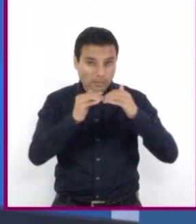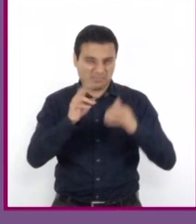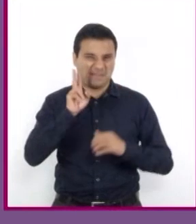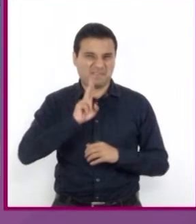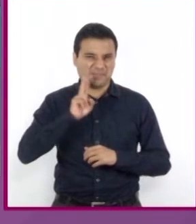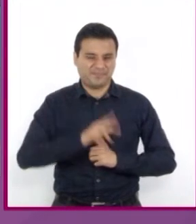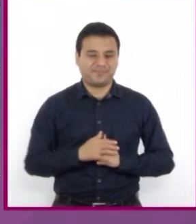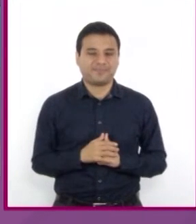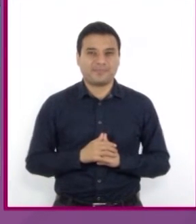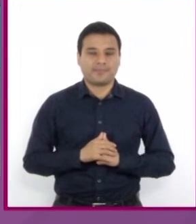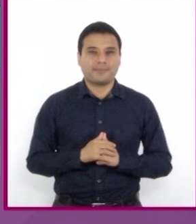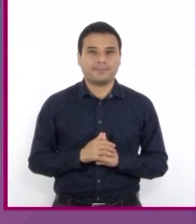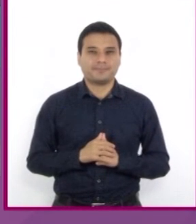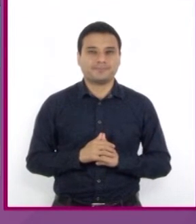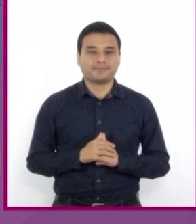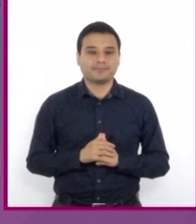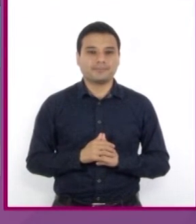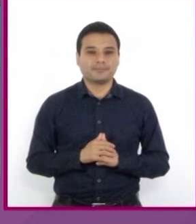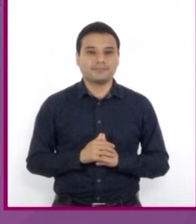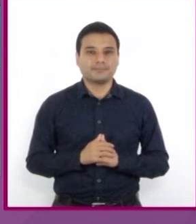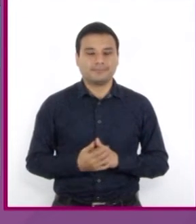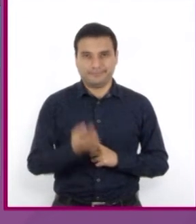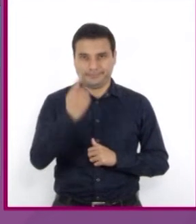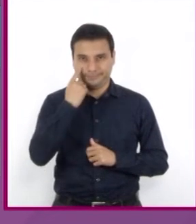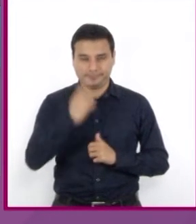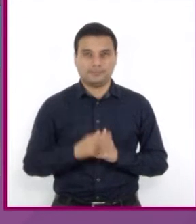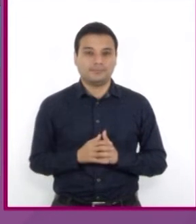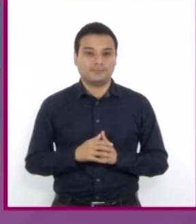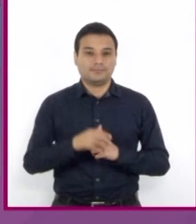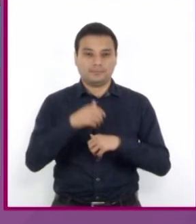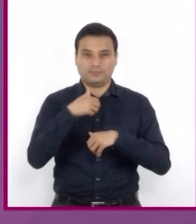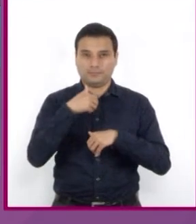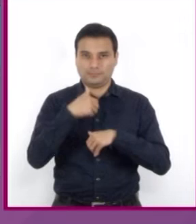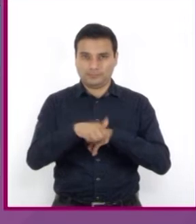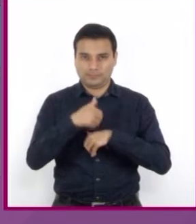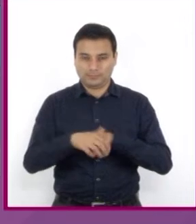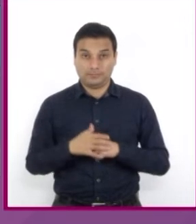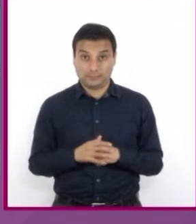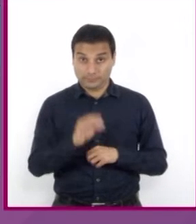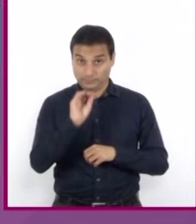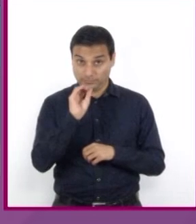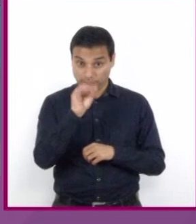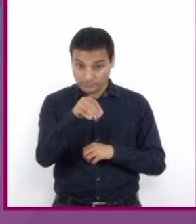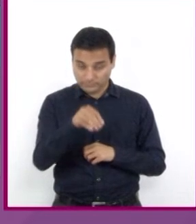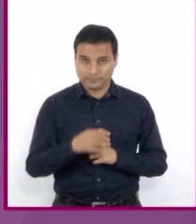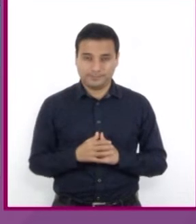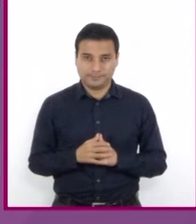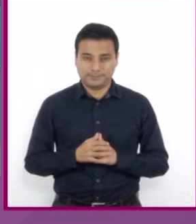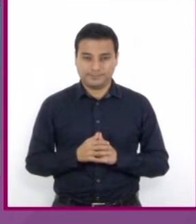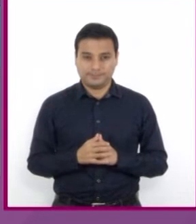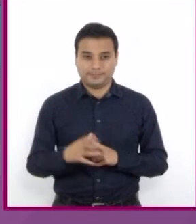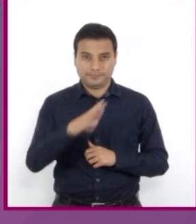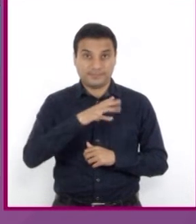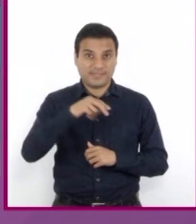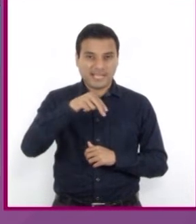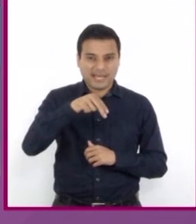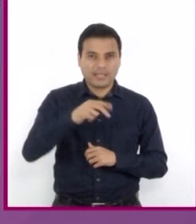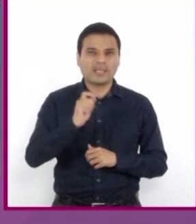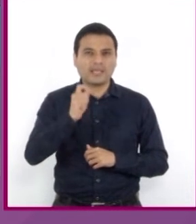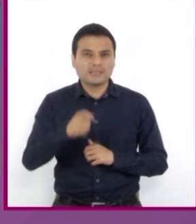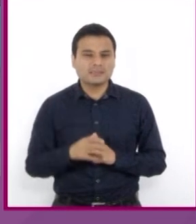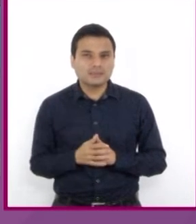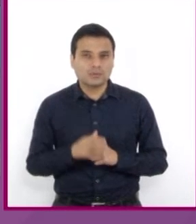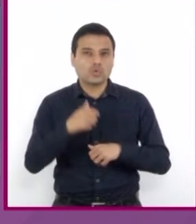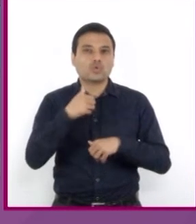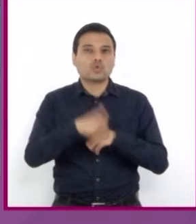correctamente. Al sustituir los valores numéricos en las expresiones algebraicas, tenemos que n corresponde